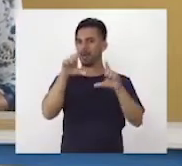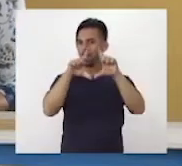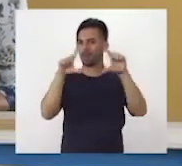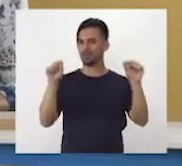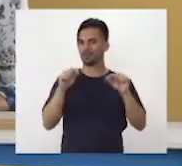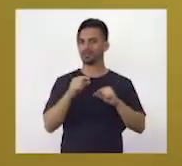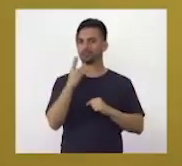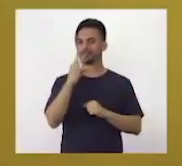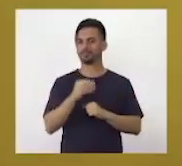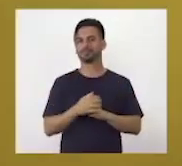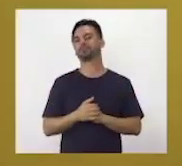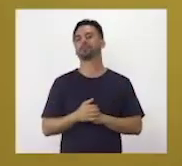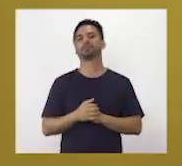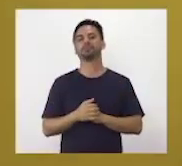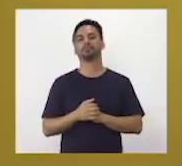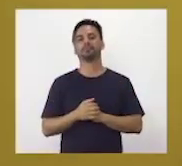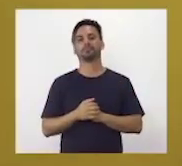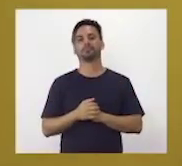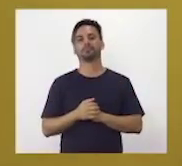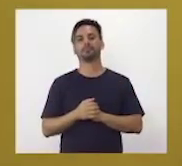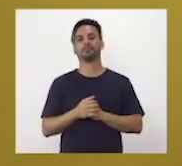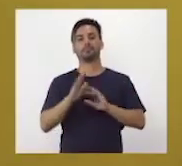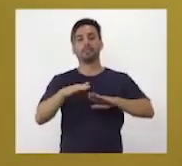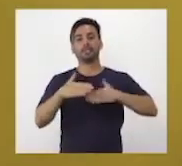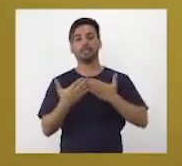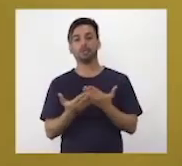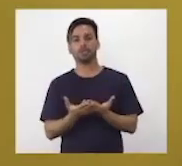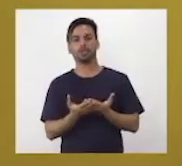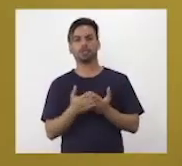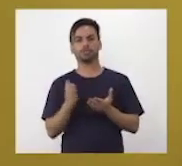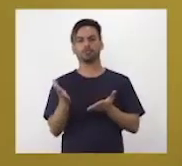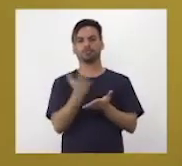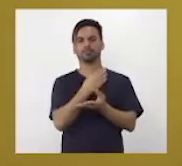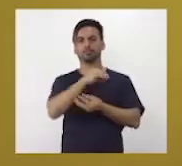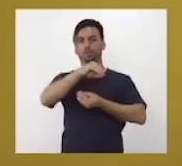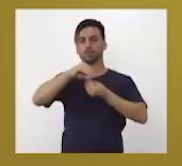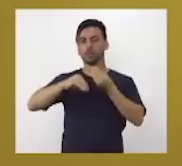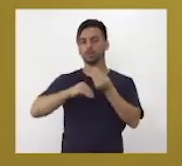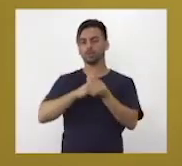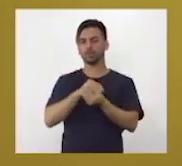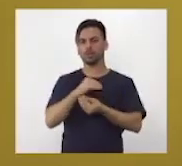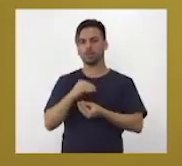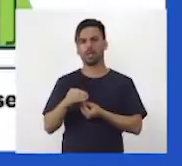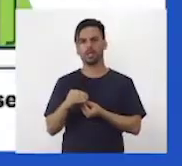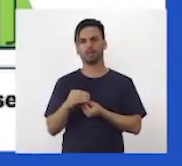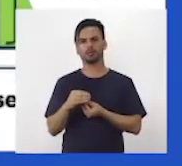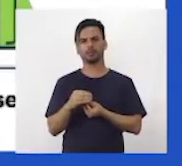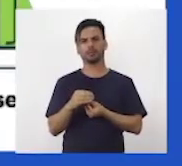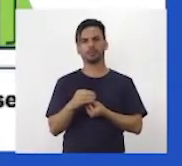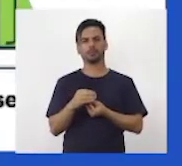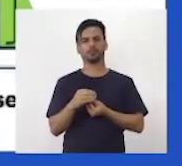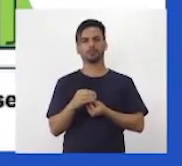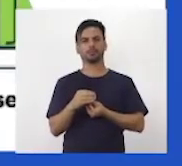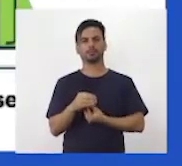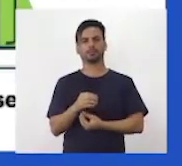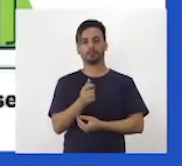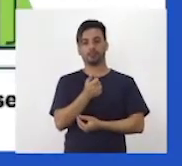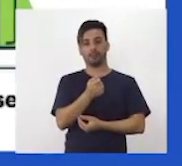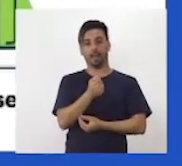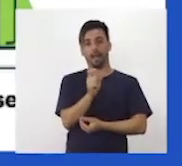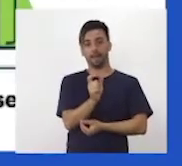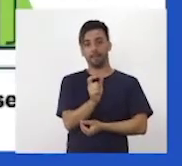esta ecuación. Bien, entonces vamos a sustituir las variables que